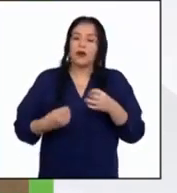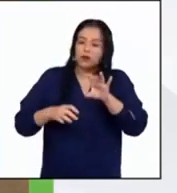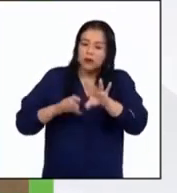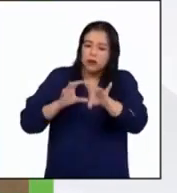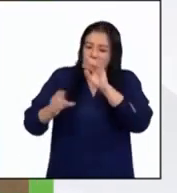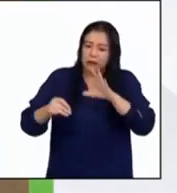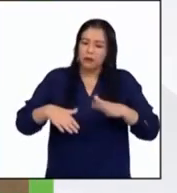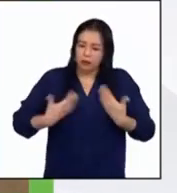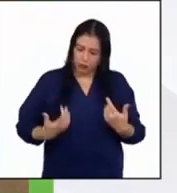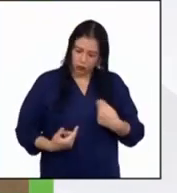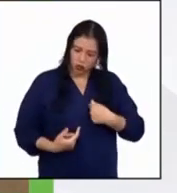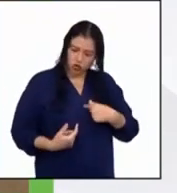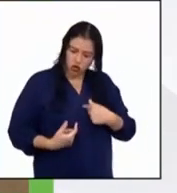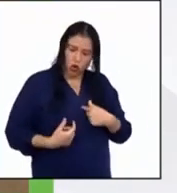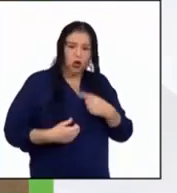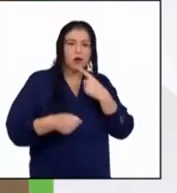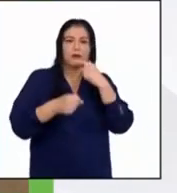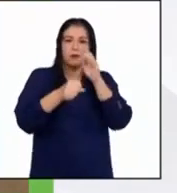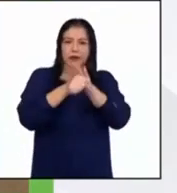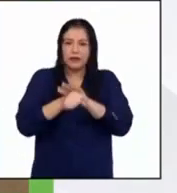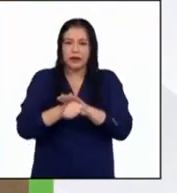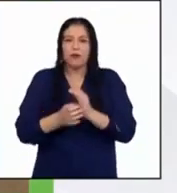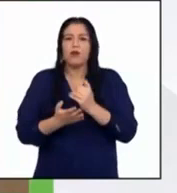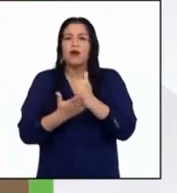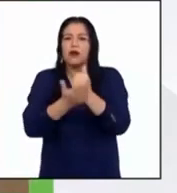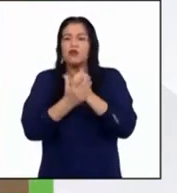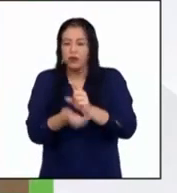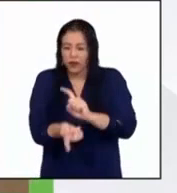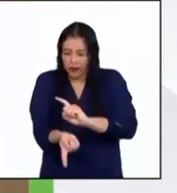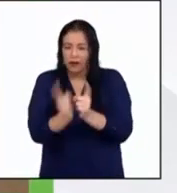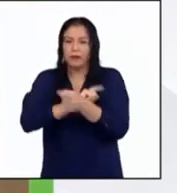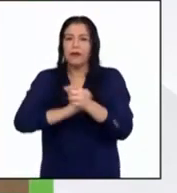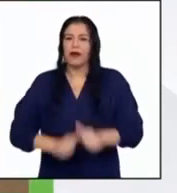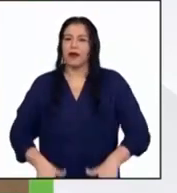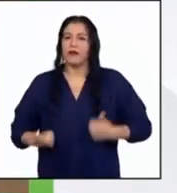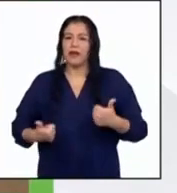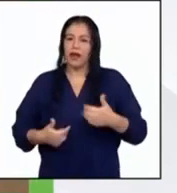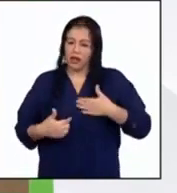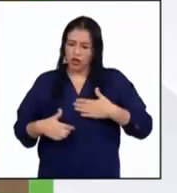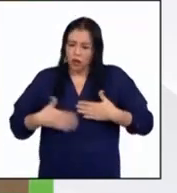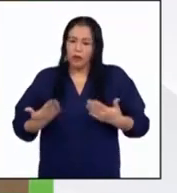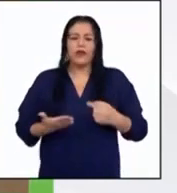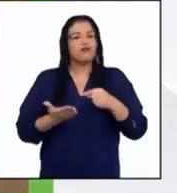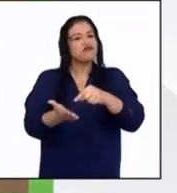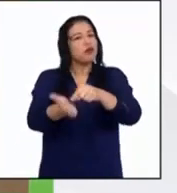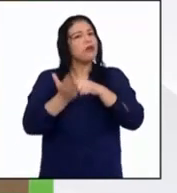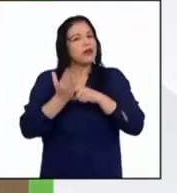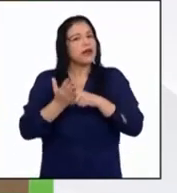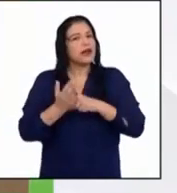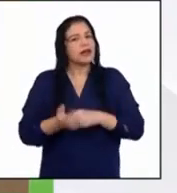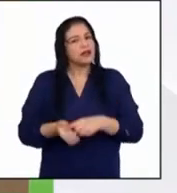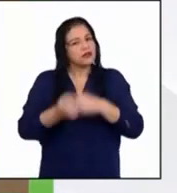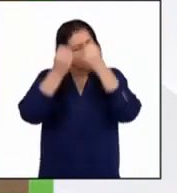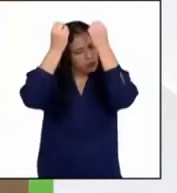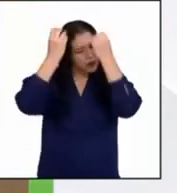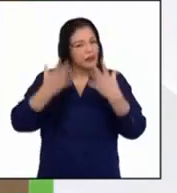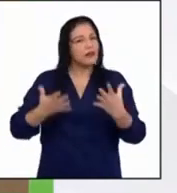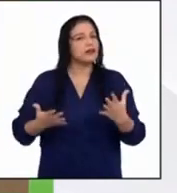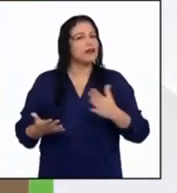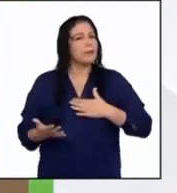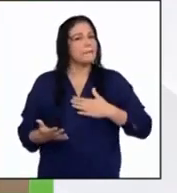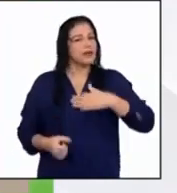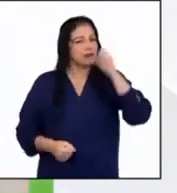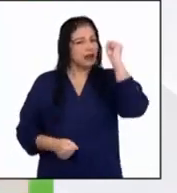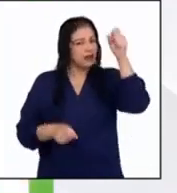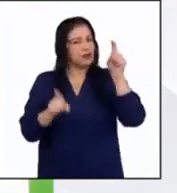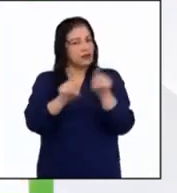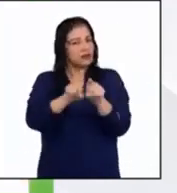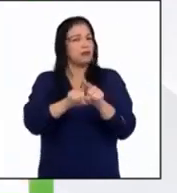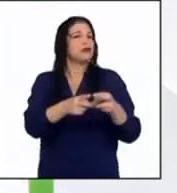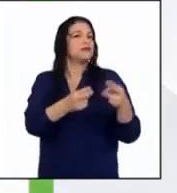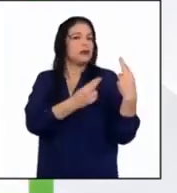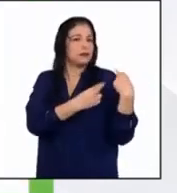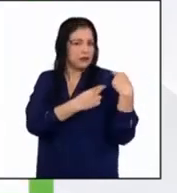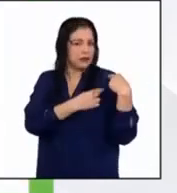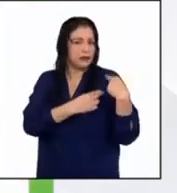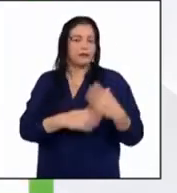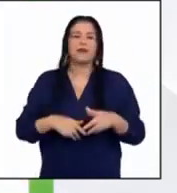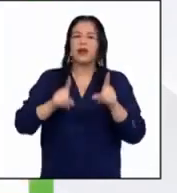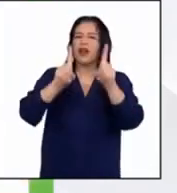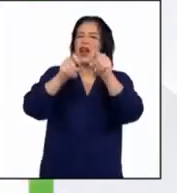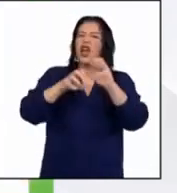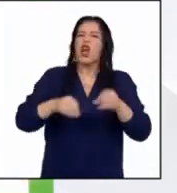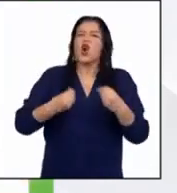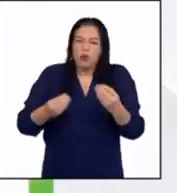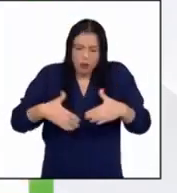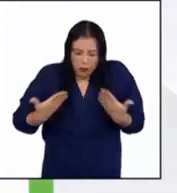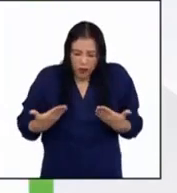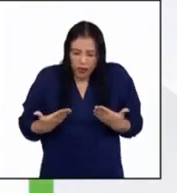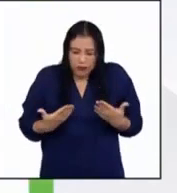comprometernos y ser agentes de cambio, y así poder exigir un cumplimiento de nuestros derechos y el de los otros. ¿Cómo podemos iniciar